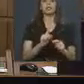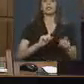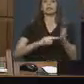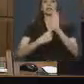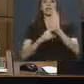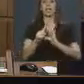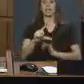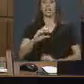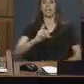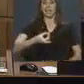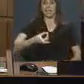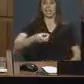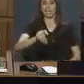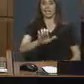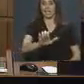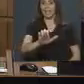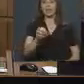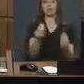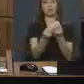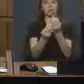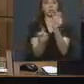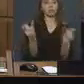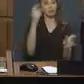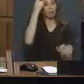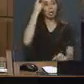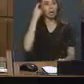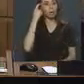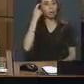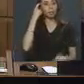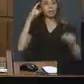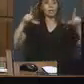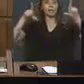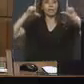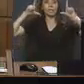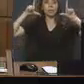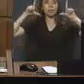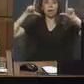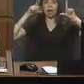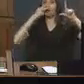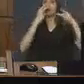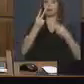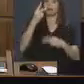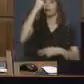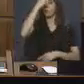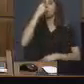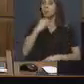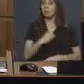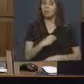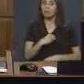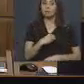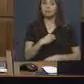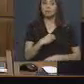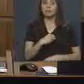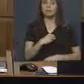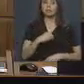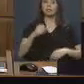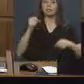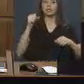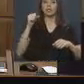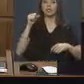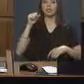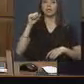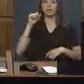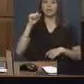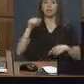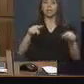seguramente muchos se acordarán de la imagen triste de los brazos en alto en